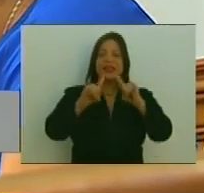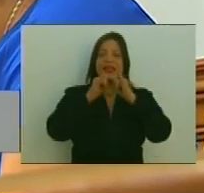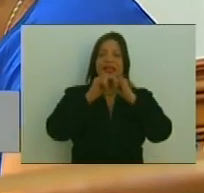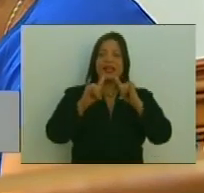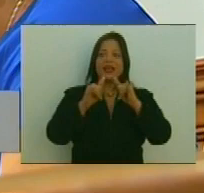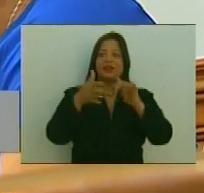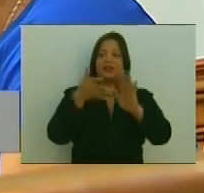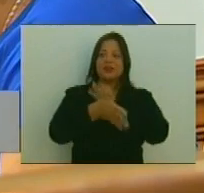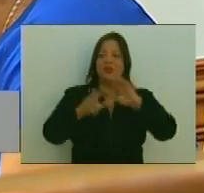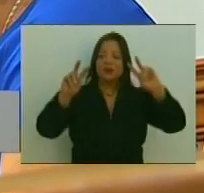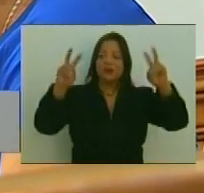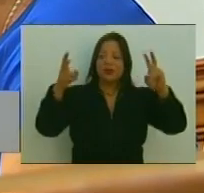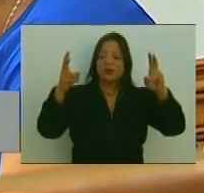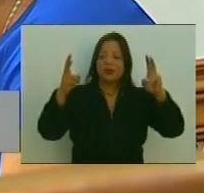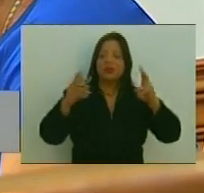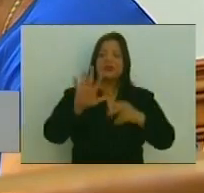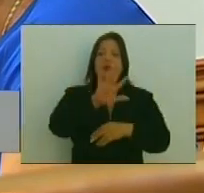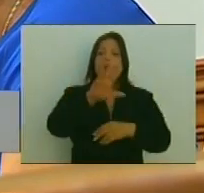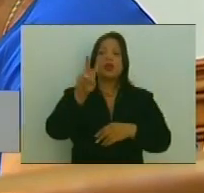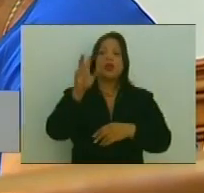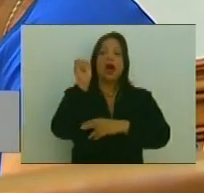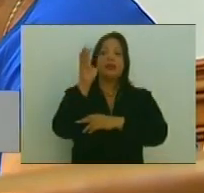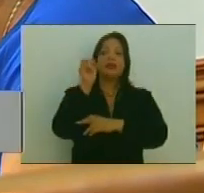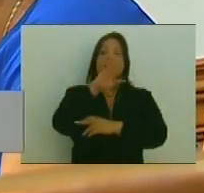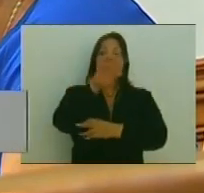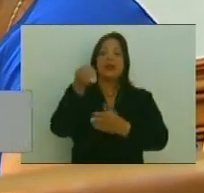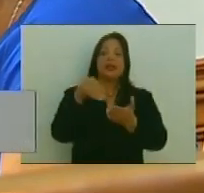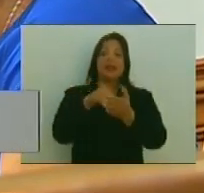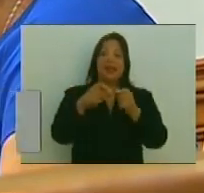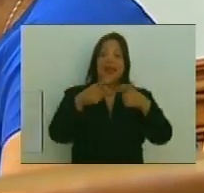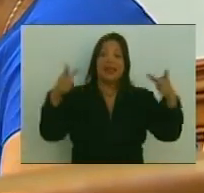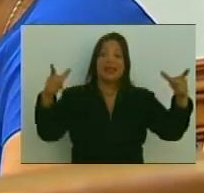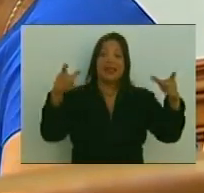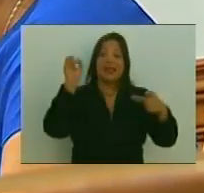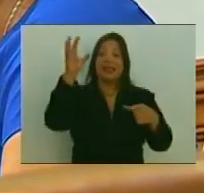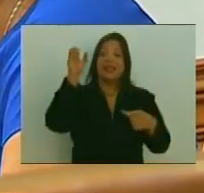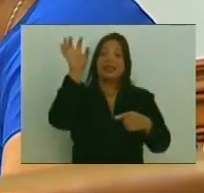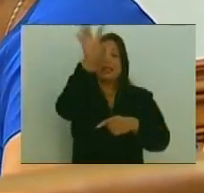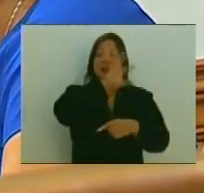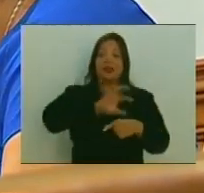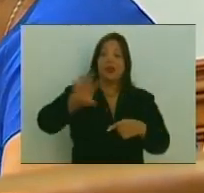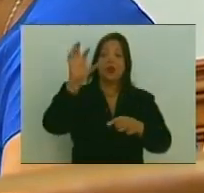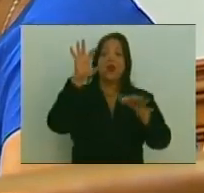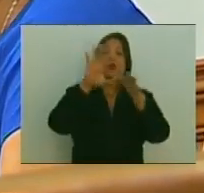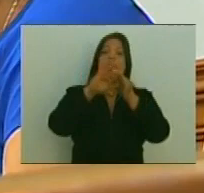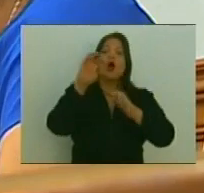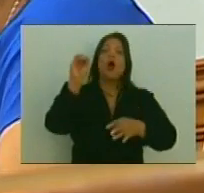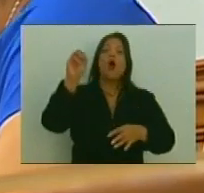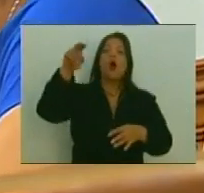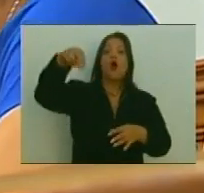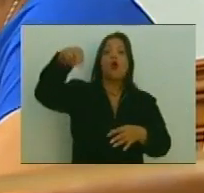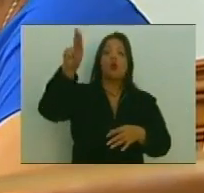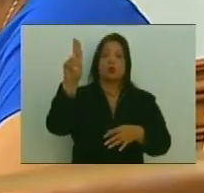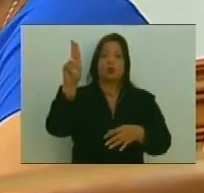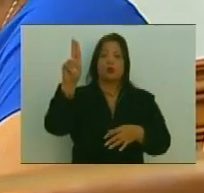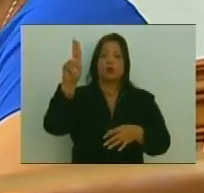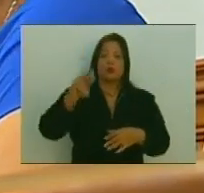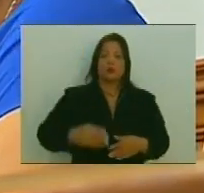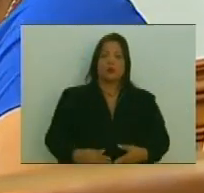el marco de la 72 Asamblea General de las Naciones Unidas.